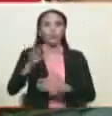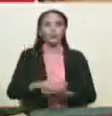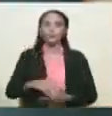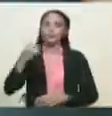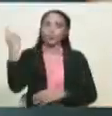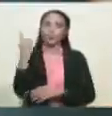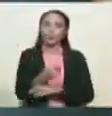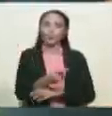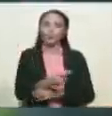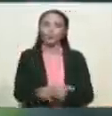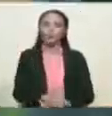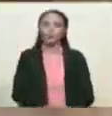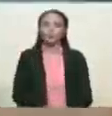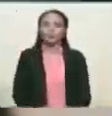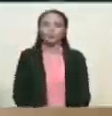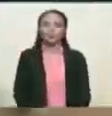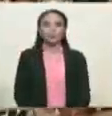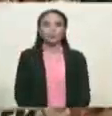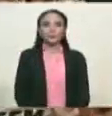¡Cúmplase!